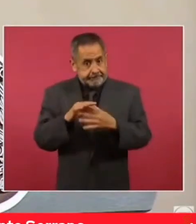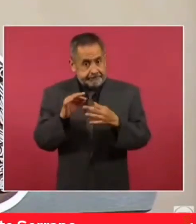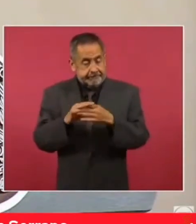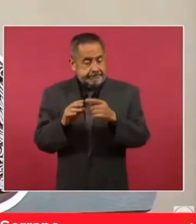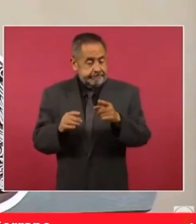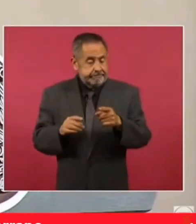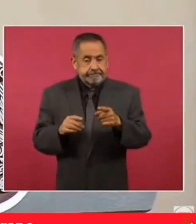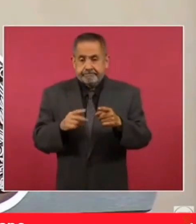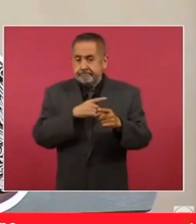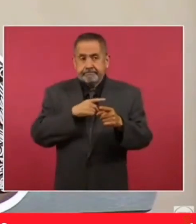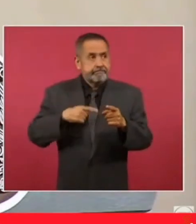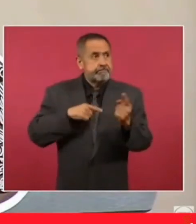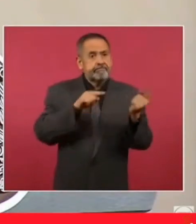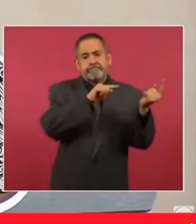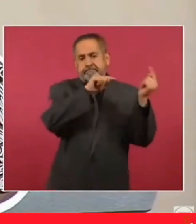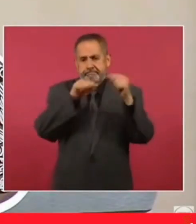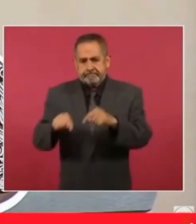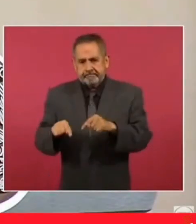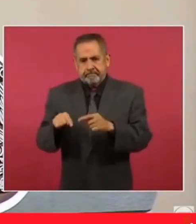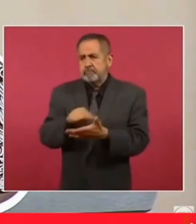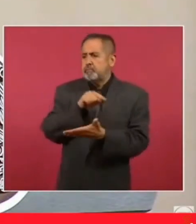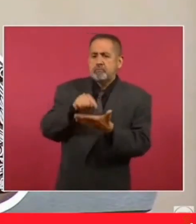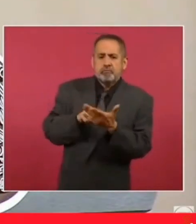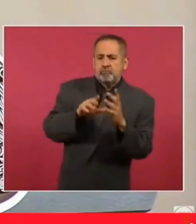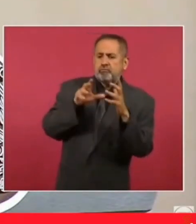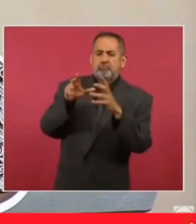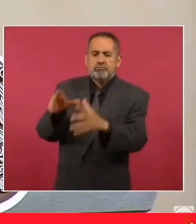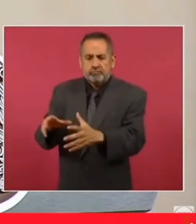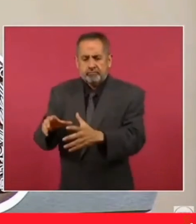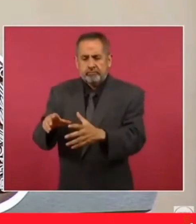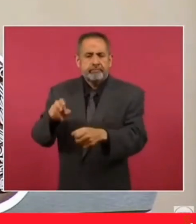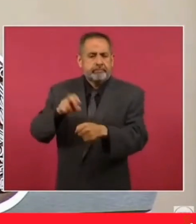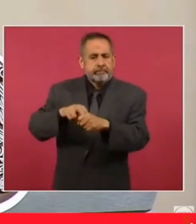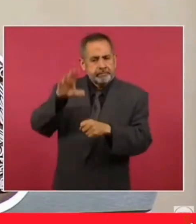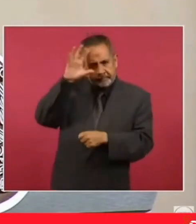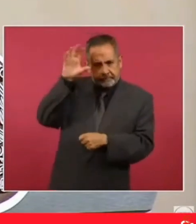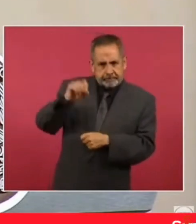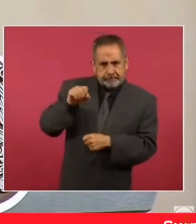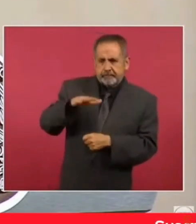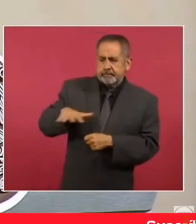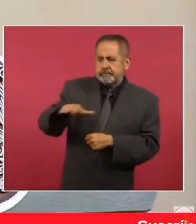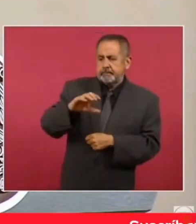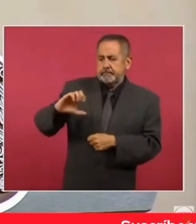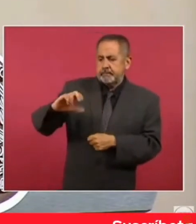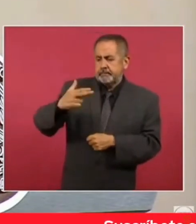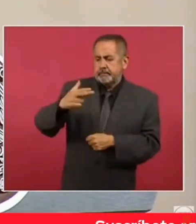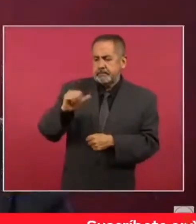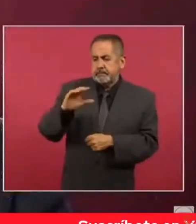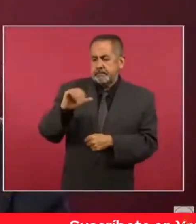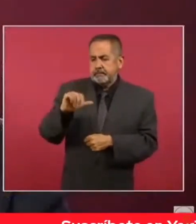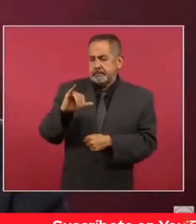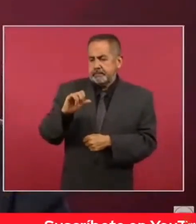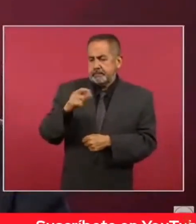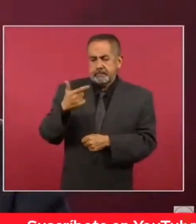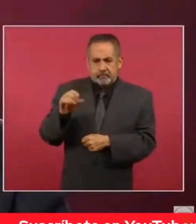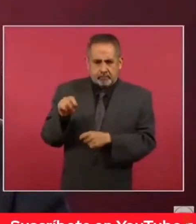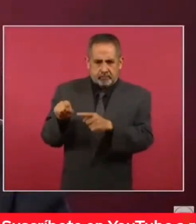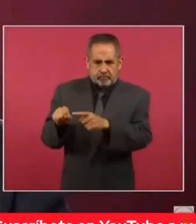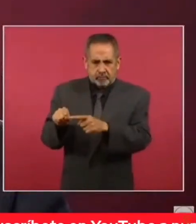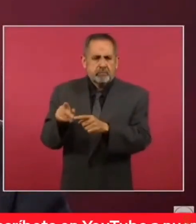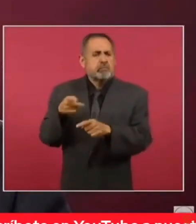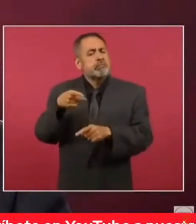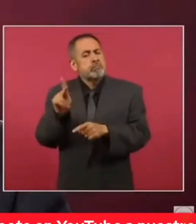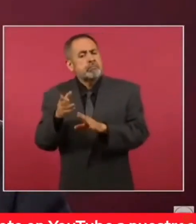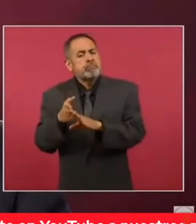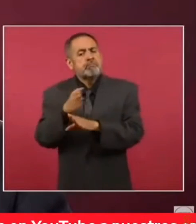tendrá que regresar a su casa, a Chacalcingo, Morelos, pero estará una temporada relativamente